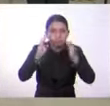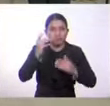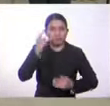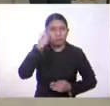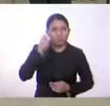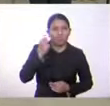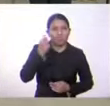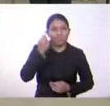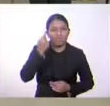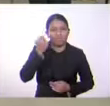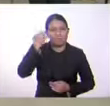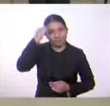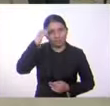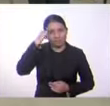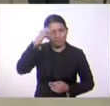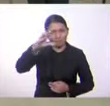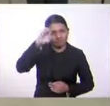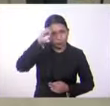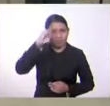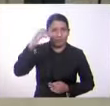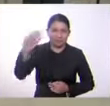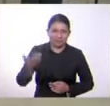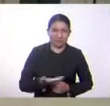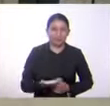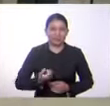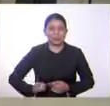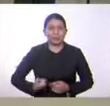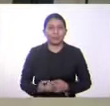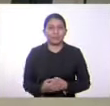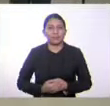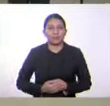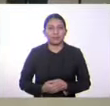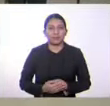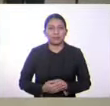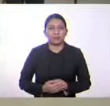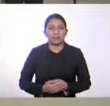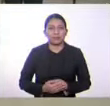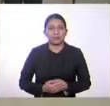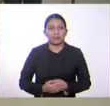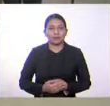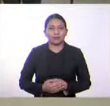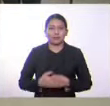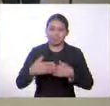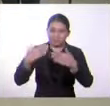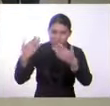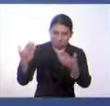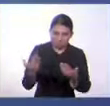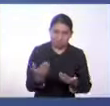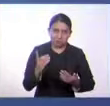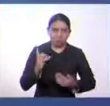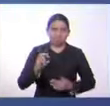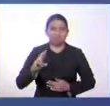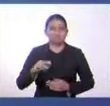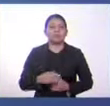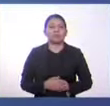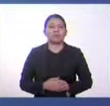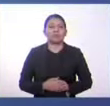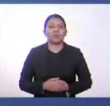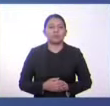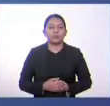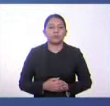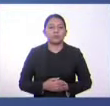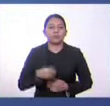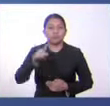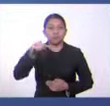aprender. Bienvenidos, queridos estudiantes. Y bienvenido Salvador Menéndez Leal, que ha